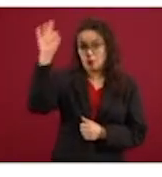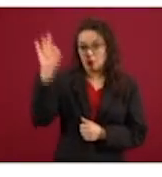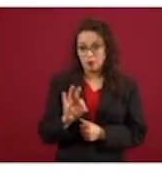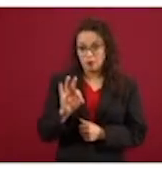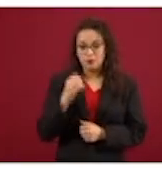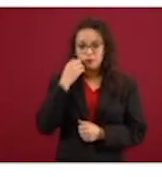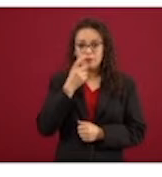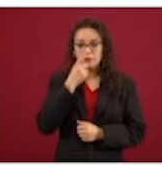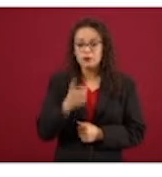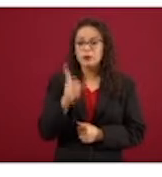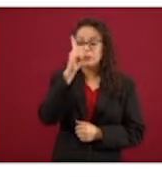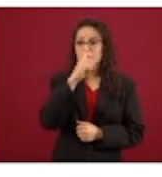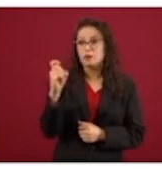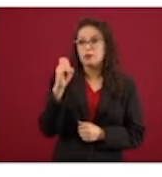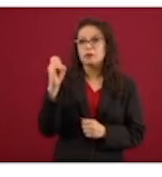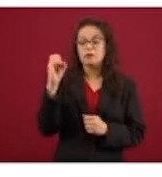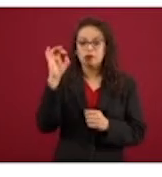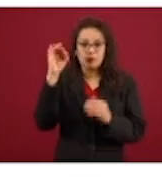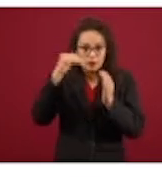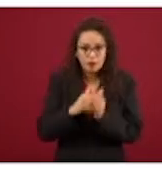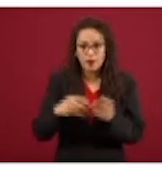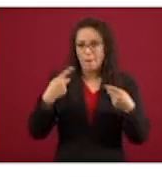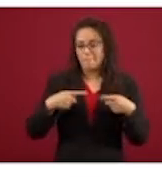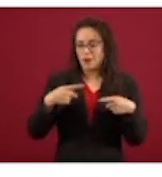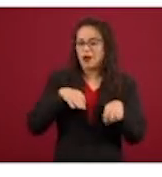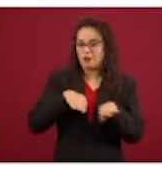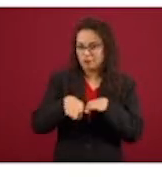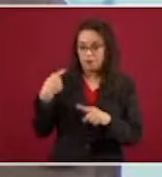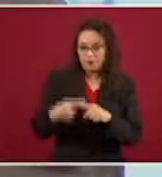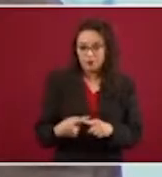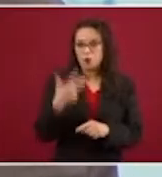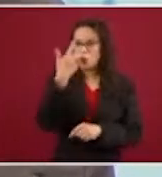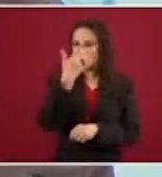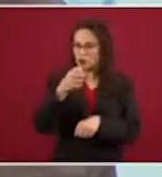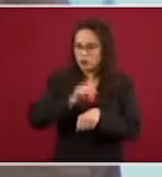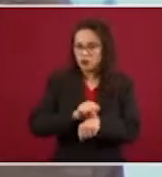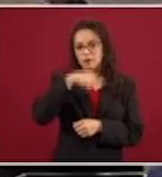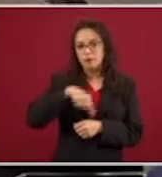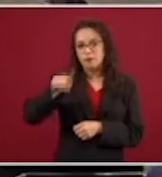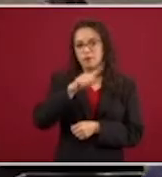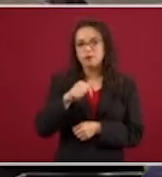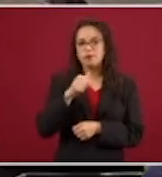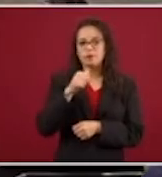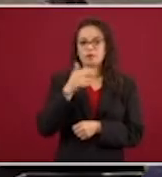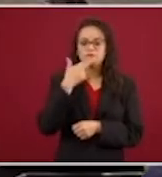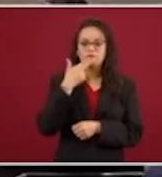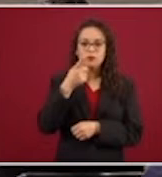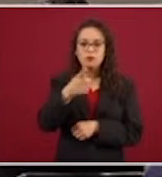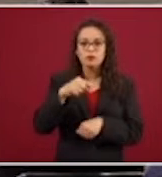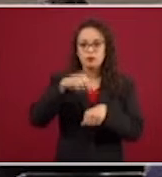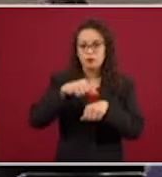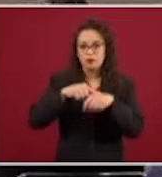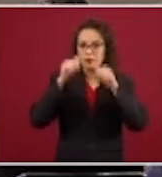130 mil trabajadores, en un lapso de 8 semanas pierden su seguridad social. Pero un dato todavía